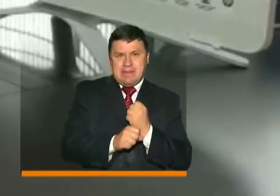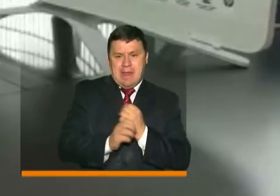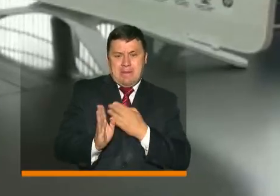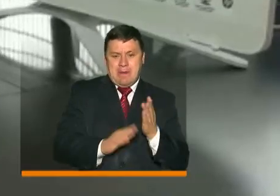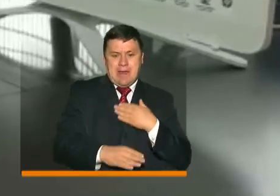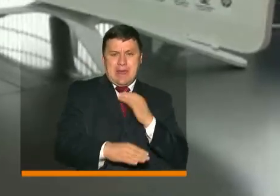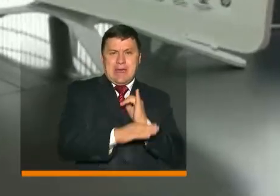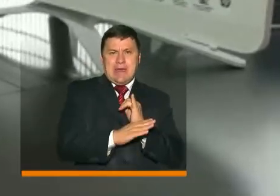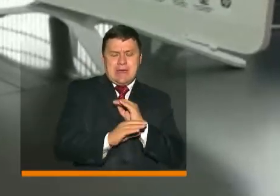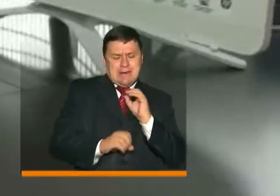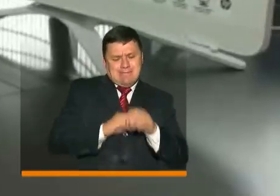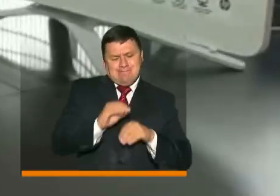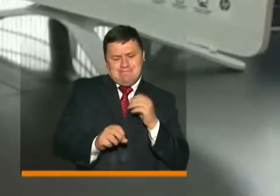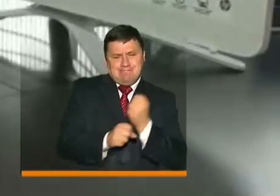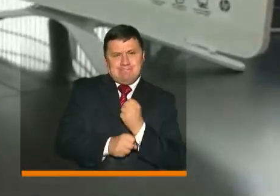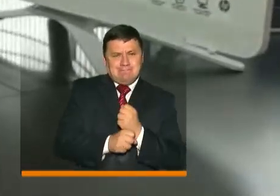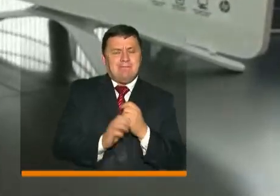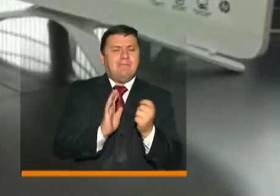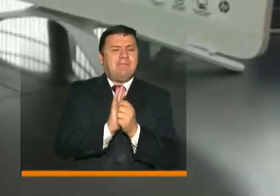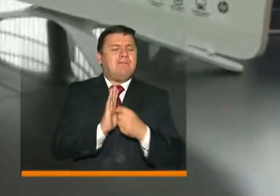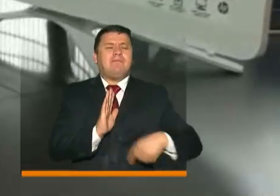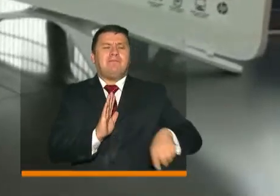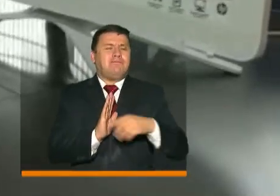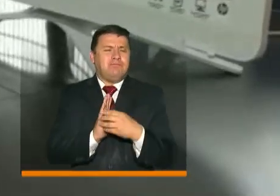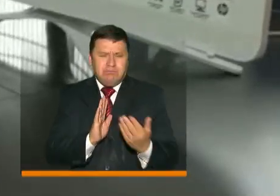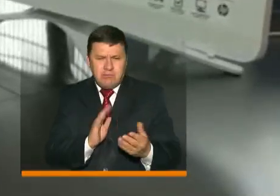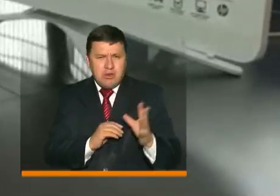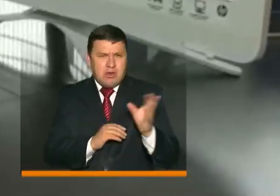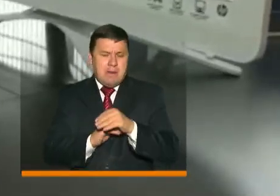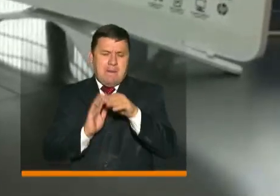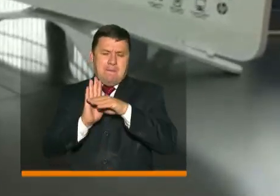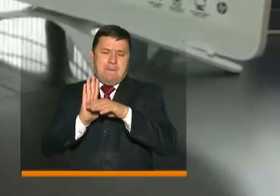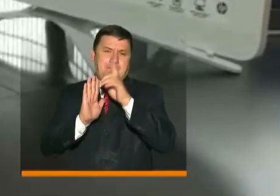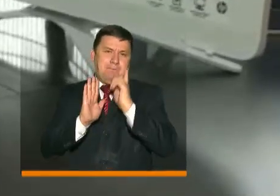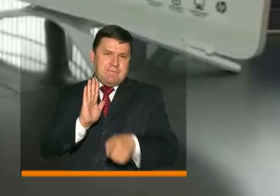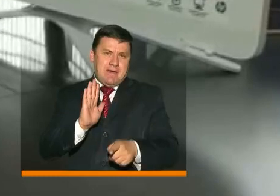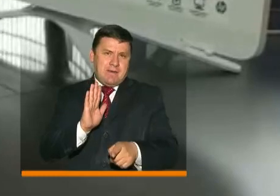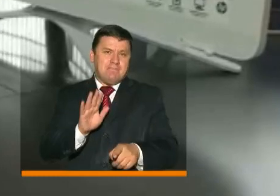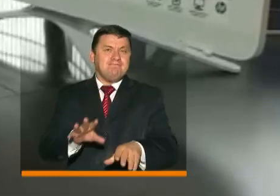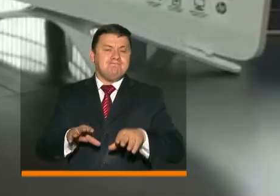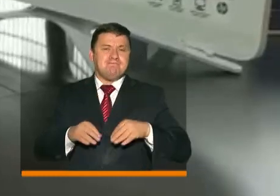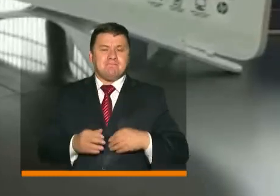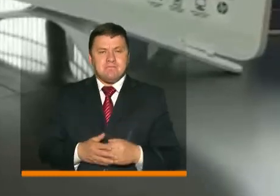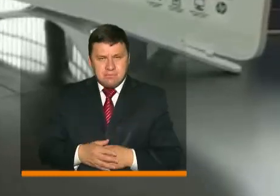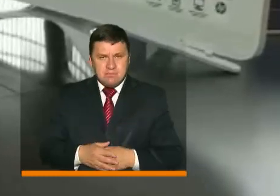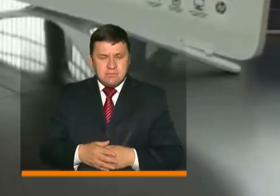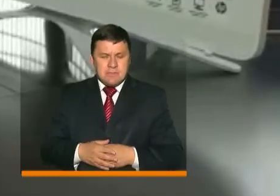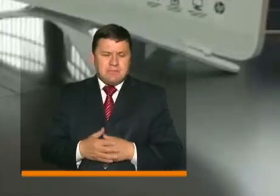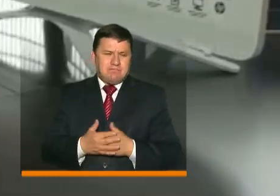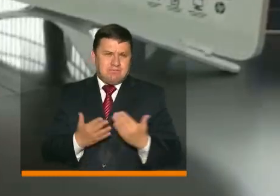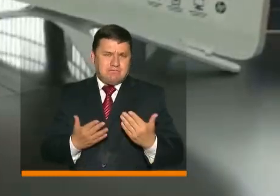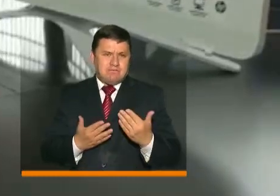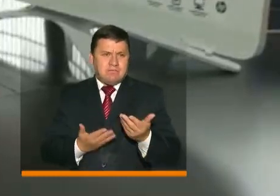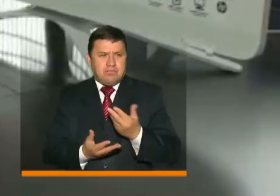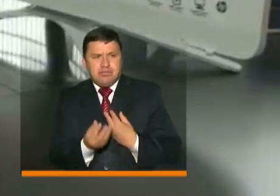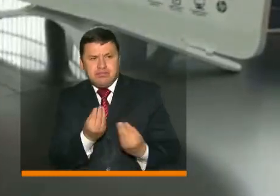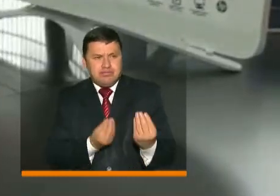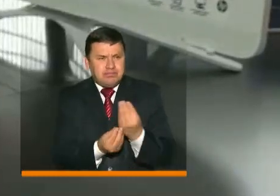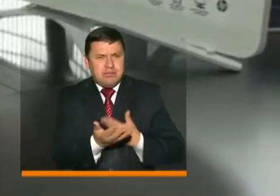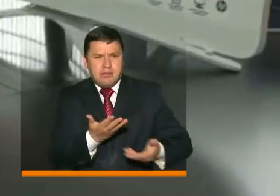nuestra institución que tiene que ver con todas las medidas que se deben de tomar para este caso de la